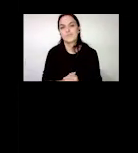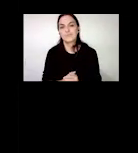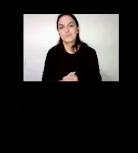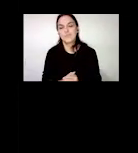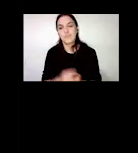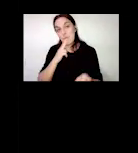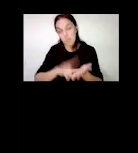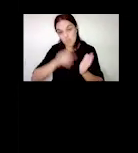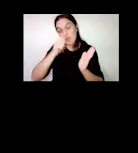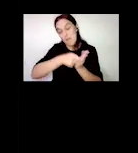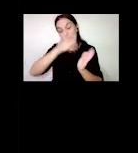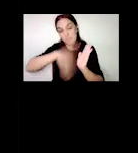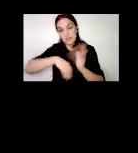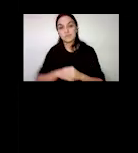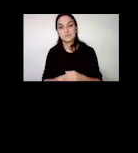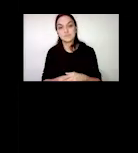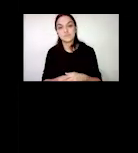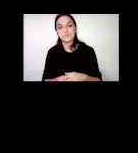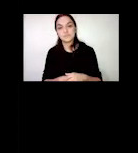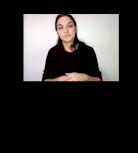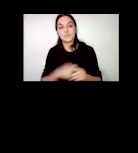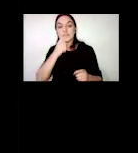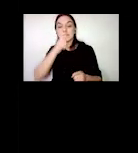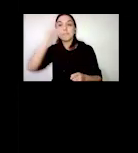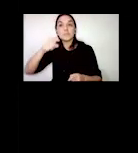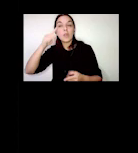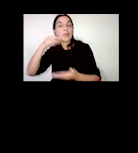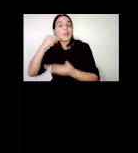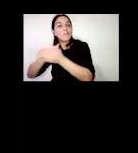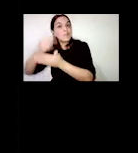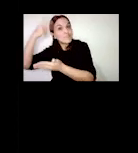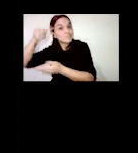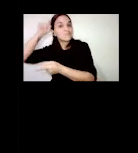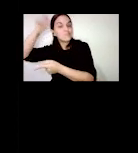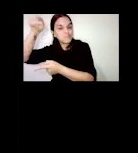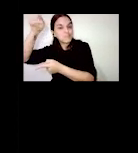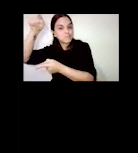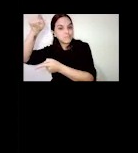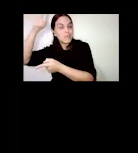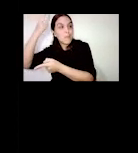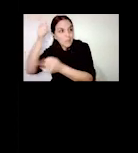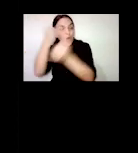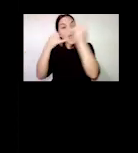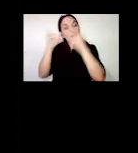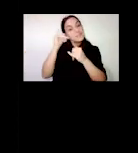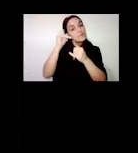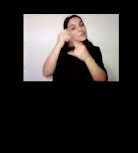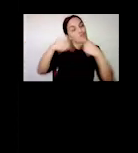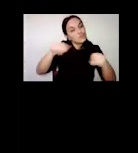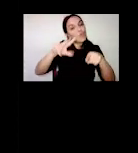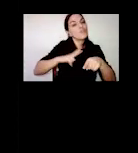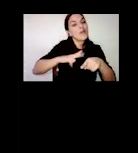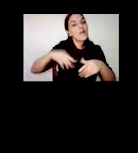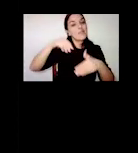Si estoy hablando de un residente en el exterior que tiene activos, tiene bienes en nuestro país y que va a tributar a través de un